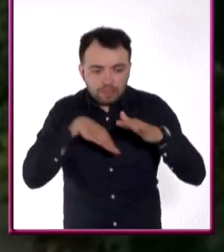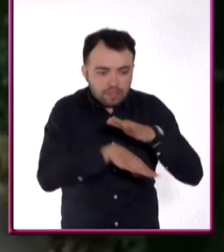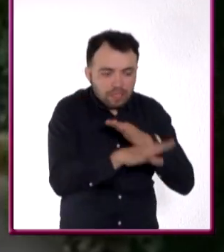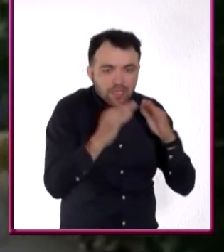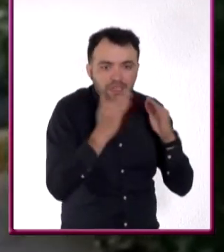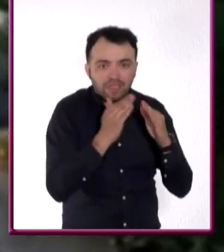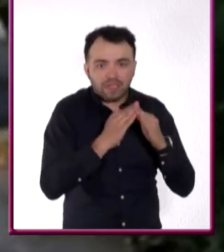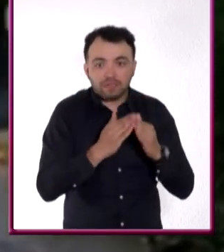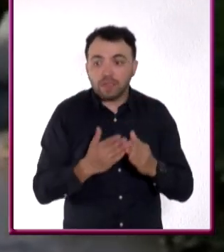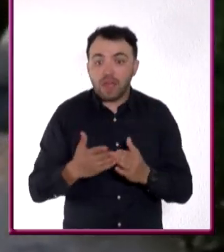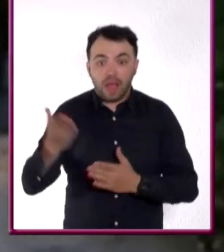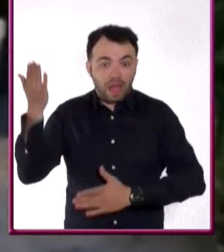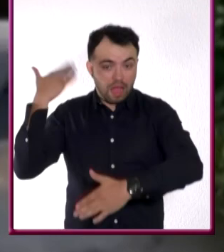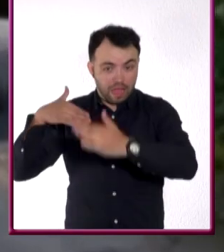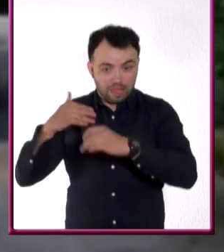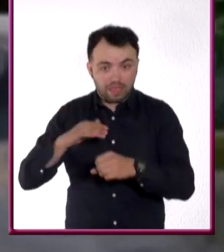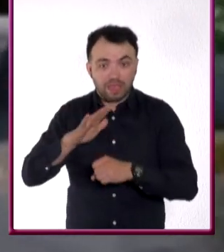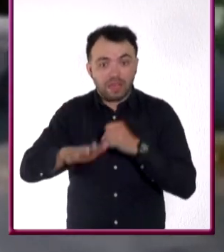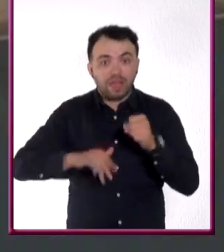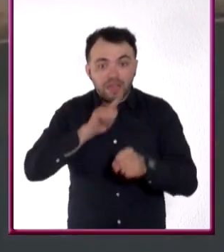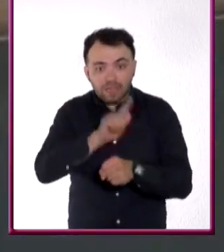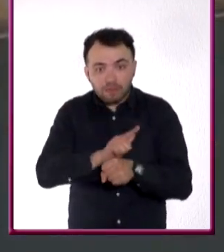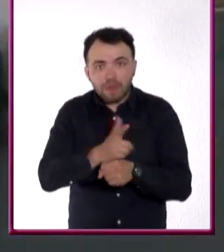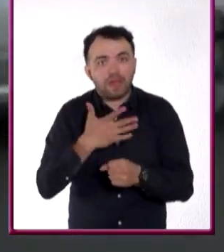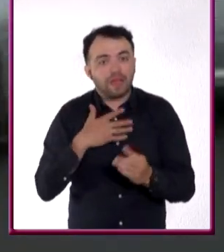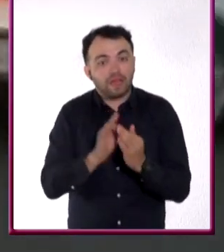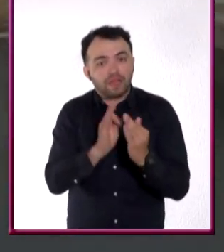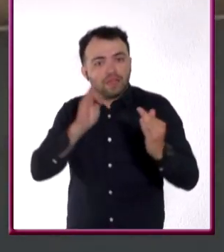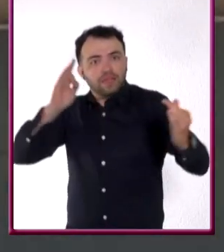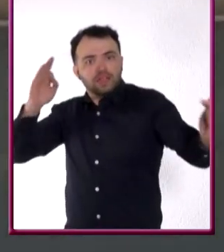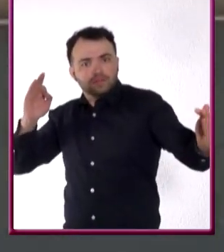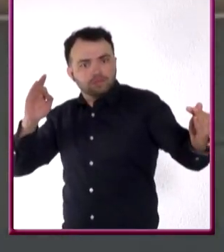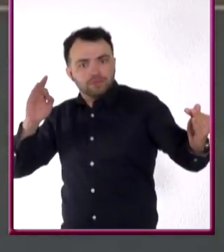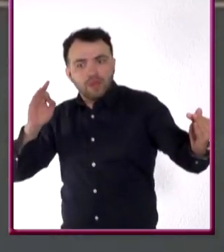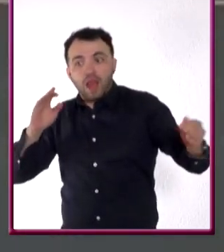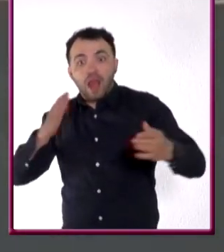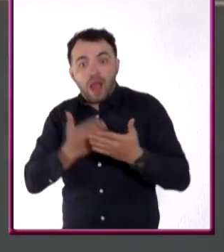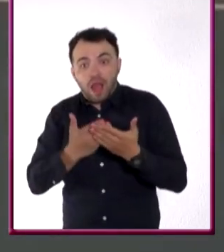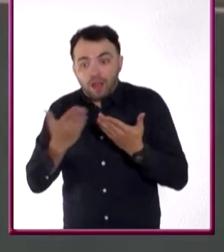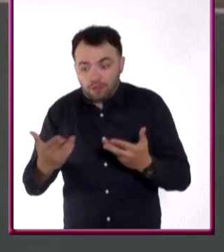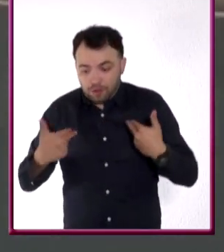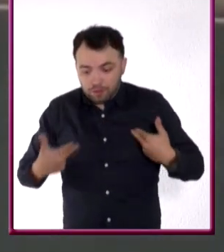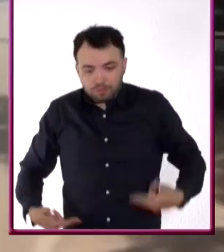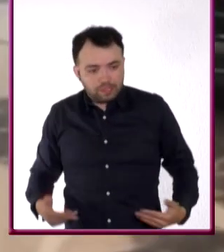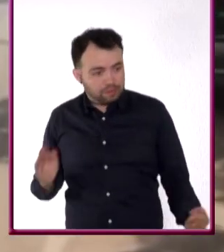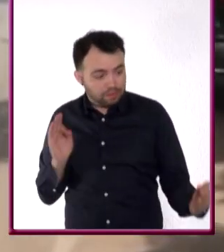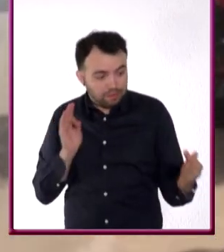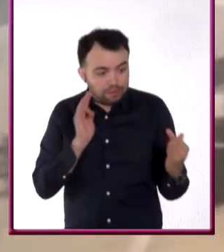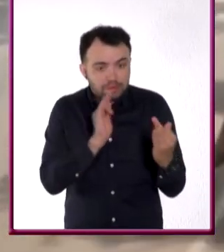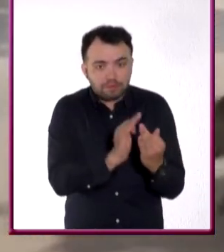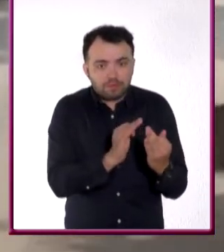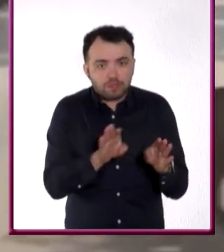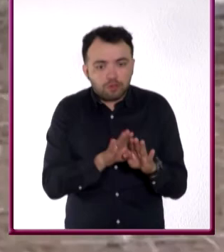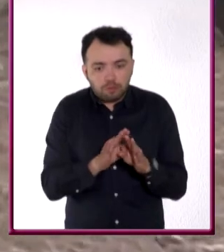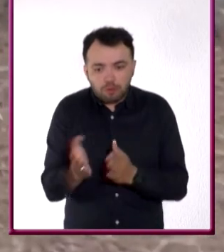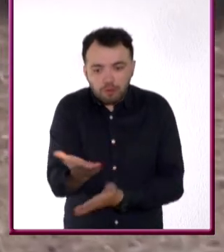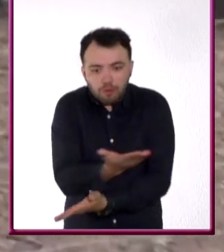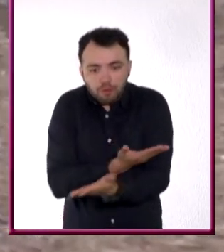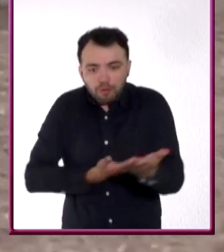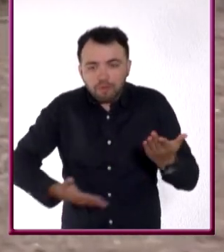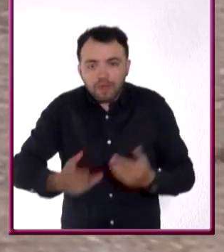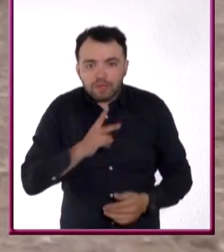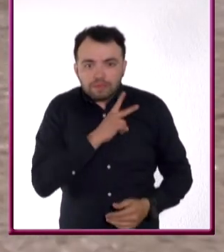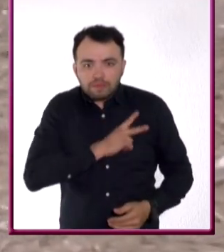decir, animales que antes estaban alejados, ahora están cada vez más cerca, y las posibilidades de que compartan sus virus